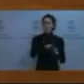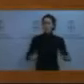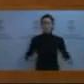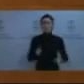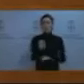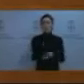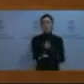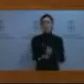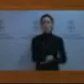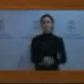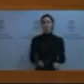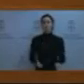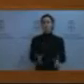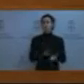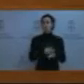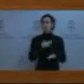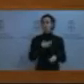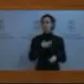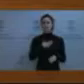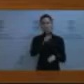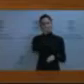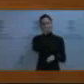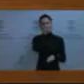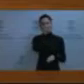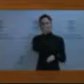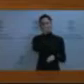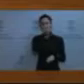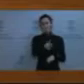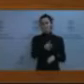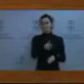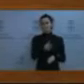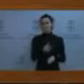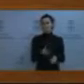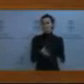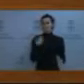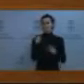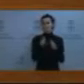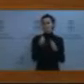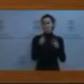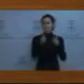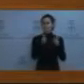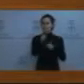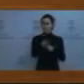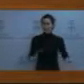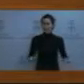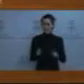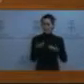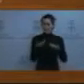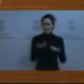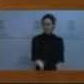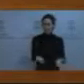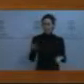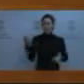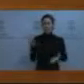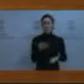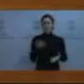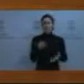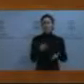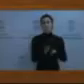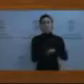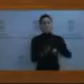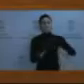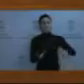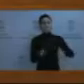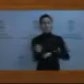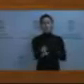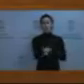porque fíjese, para mí hay una cosa sagrada, hay que estar, pero de verdad, en los temas de la gente. Y la izquierda asturiana no está